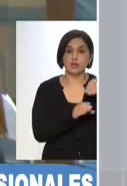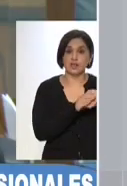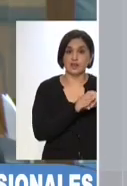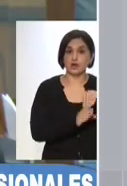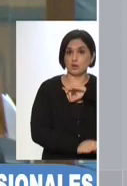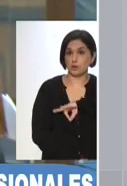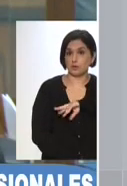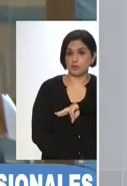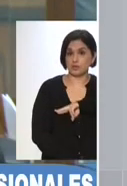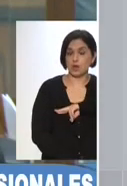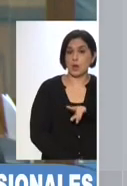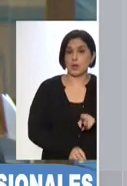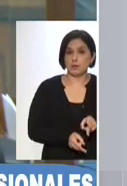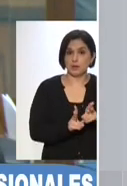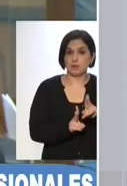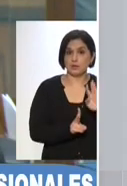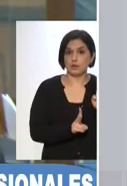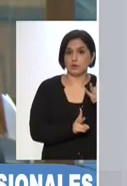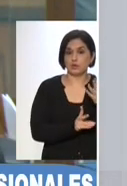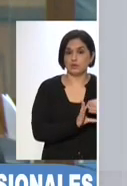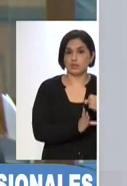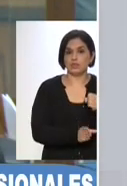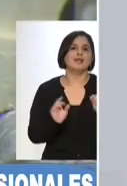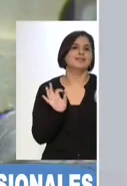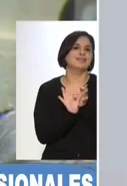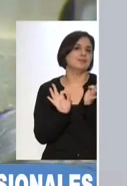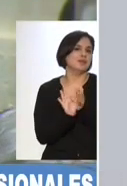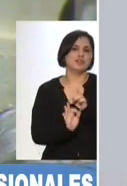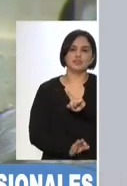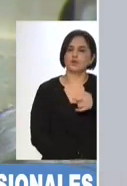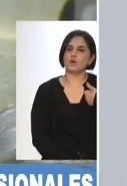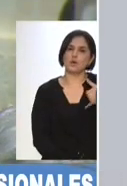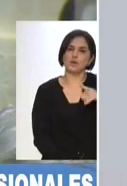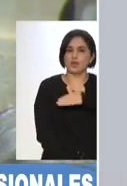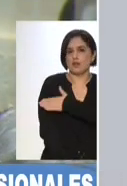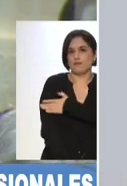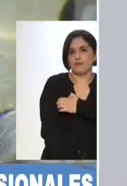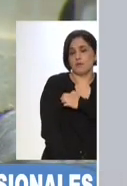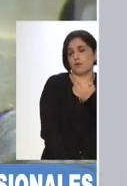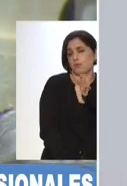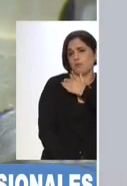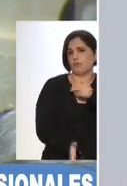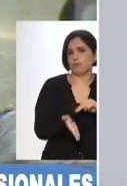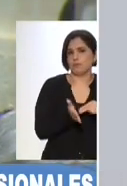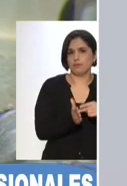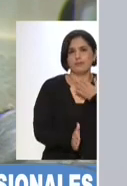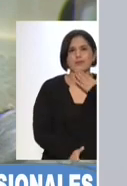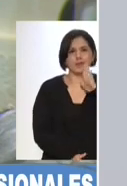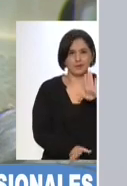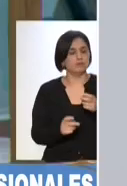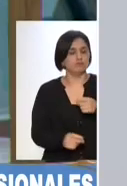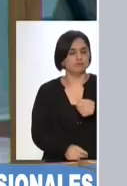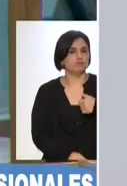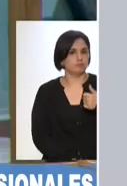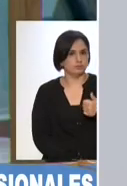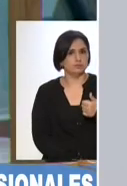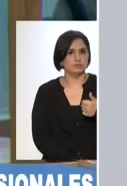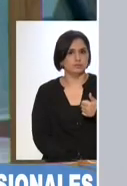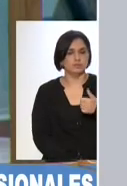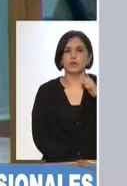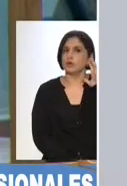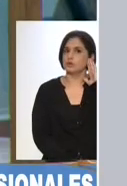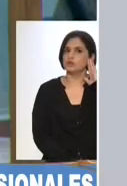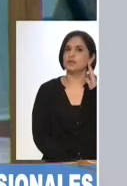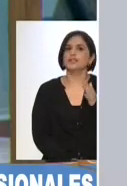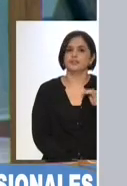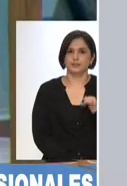oposición abogado por un cuarto retiro sin letra chica, algo que ha sido de alguna manera criticado por senadores y senadoras de oposición.